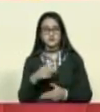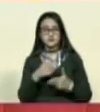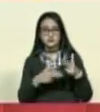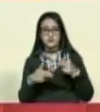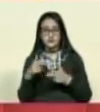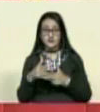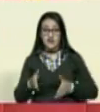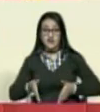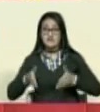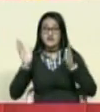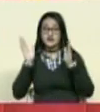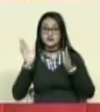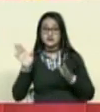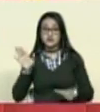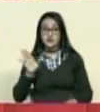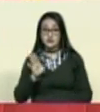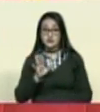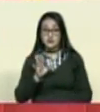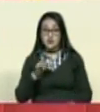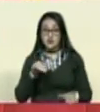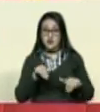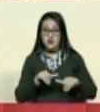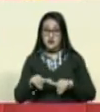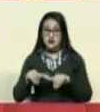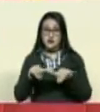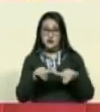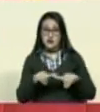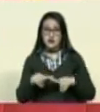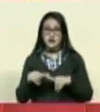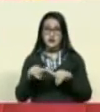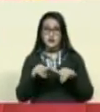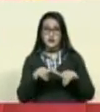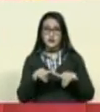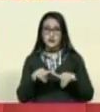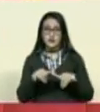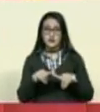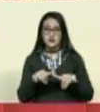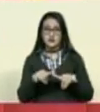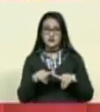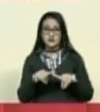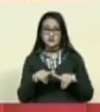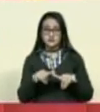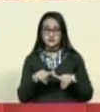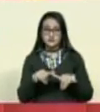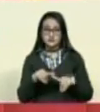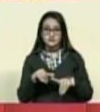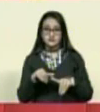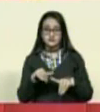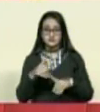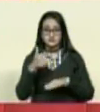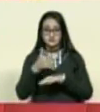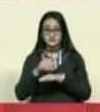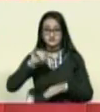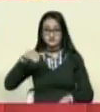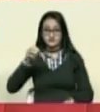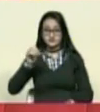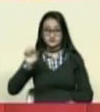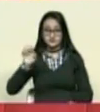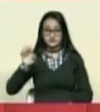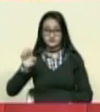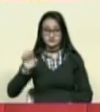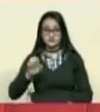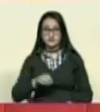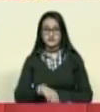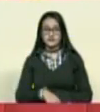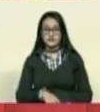Construcción de un edificio para el comando de la Brigada de Ingenieros, Capitán José Prudencio Padilla,